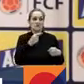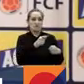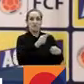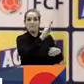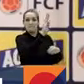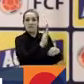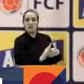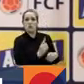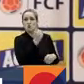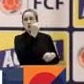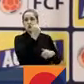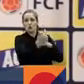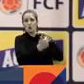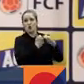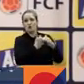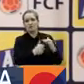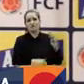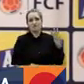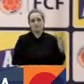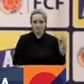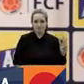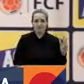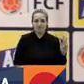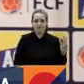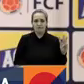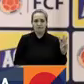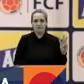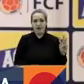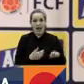la única vez fue la del gol, la del tercer gol.